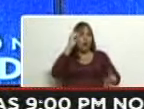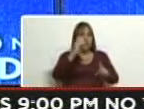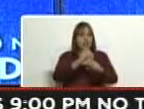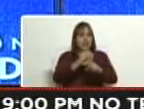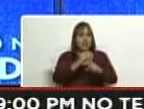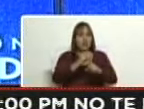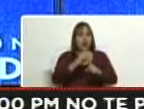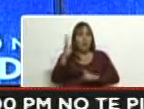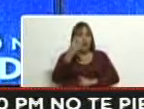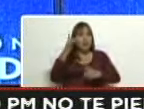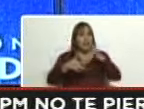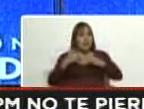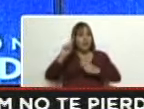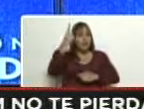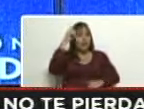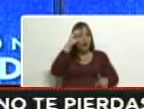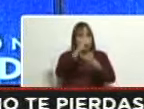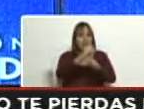vértice,